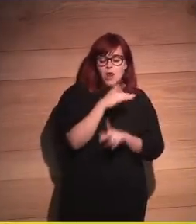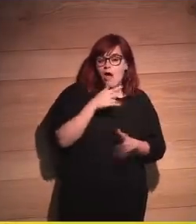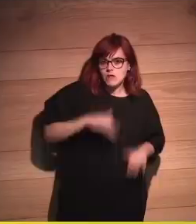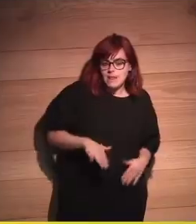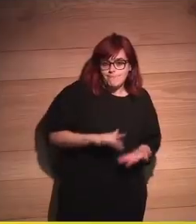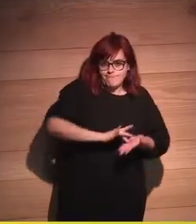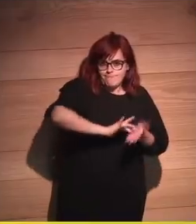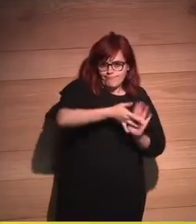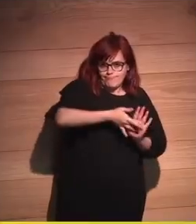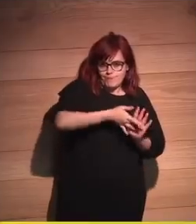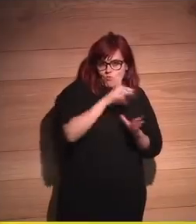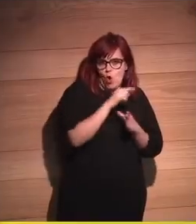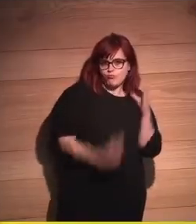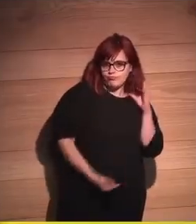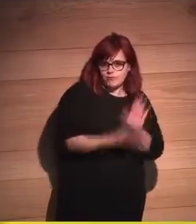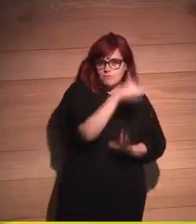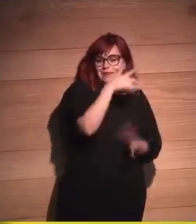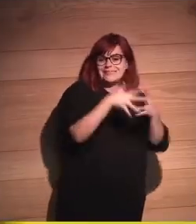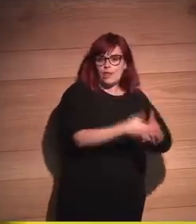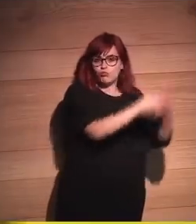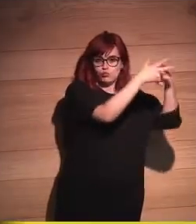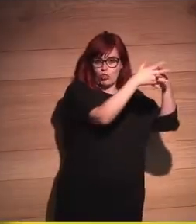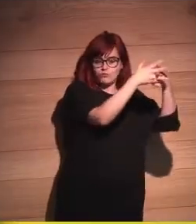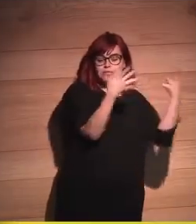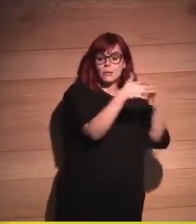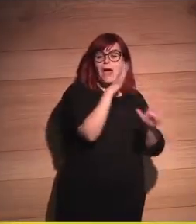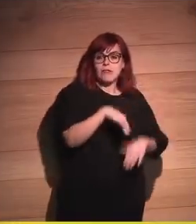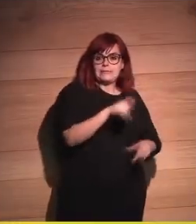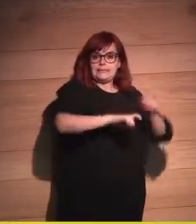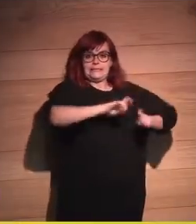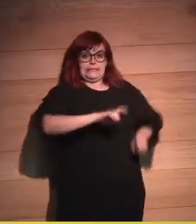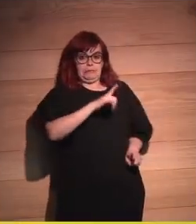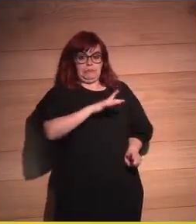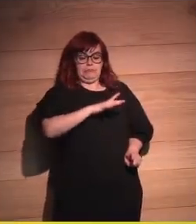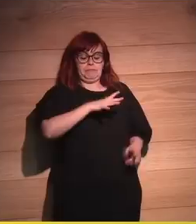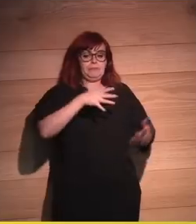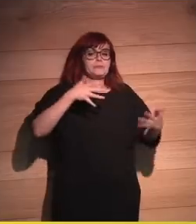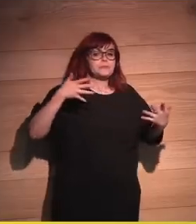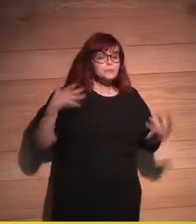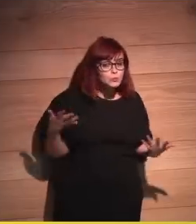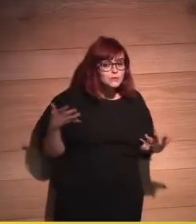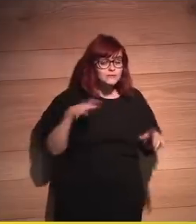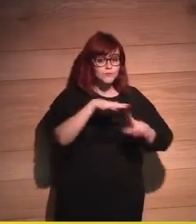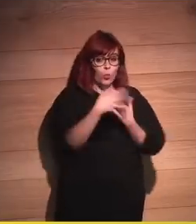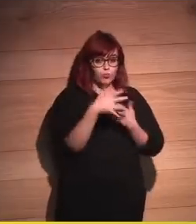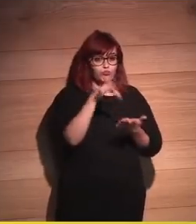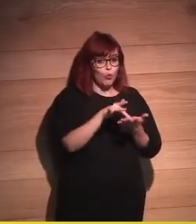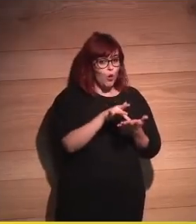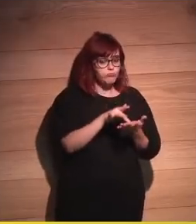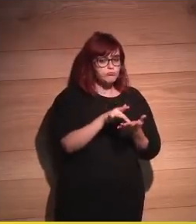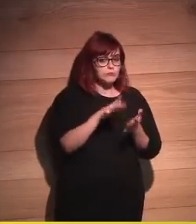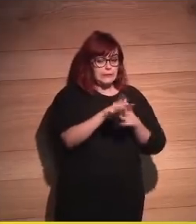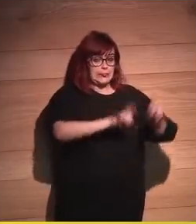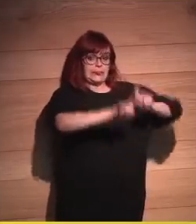desgaste tremendo a Estados Unidos y le ha hecho retrotraerse. Y en esa secuencia